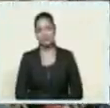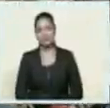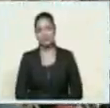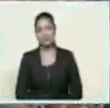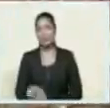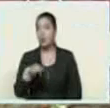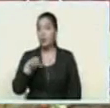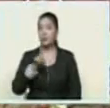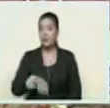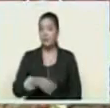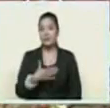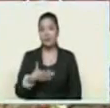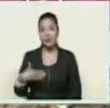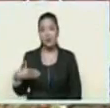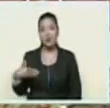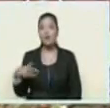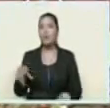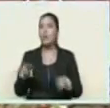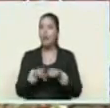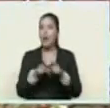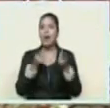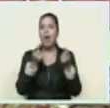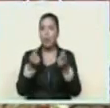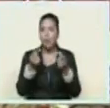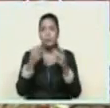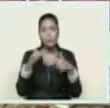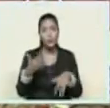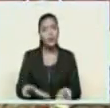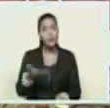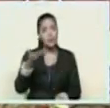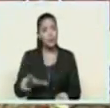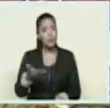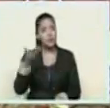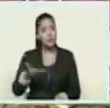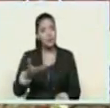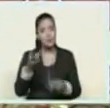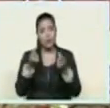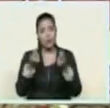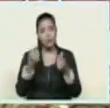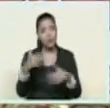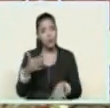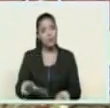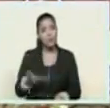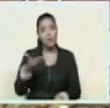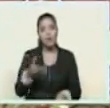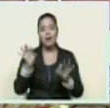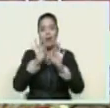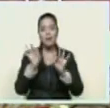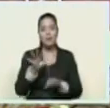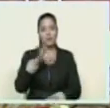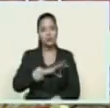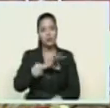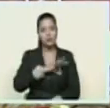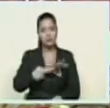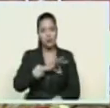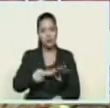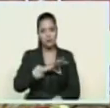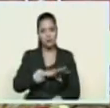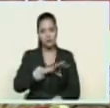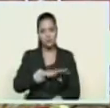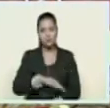hoy también dieron así como la economía evitarla el modelo social